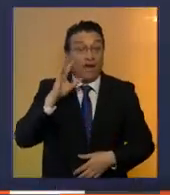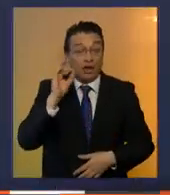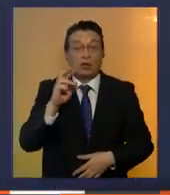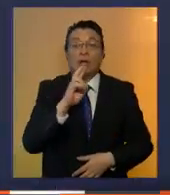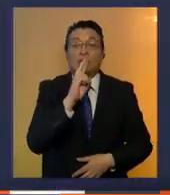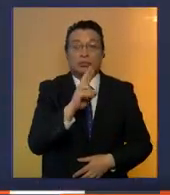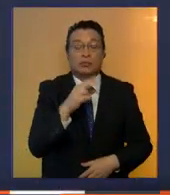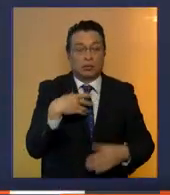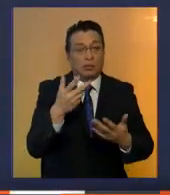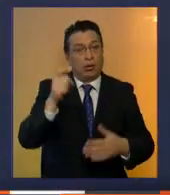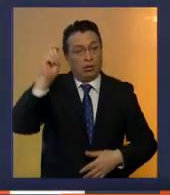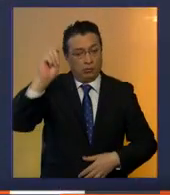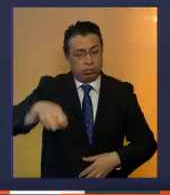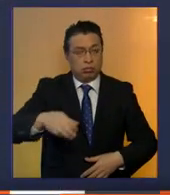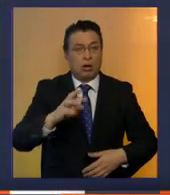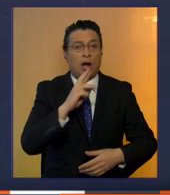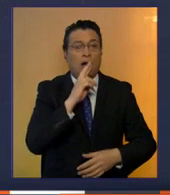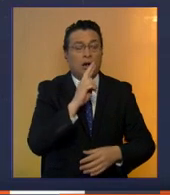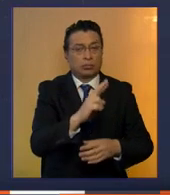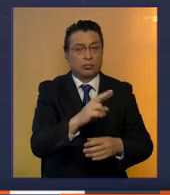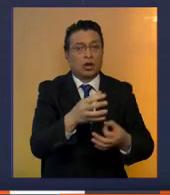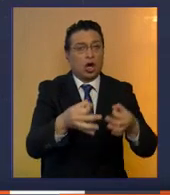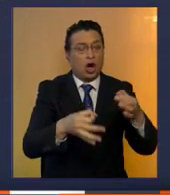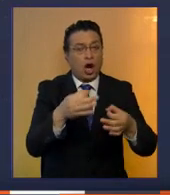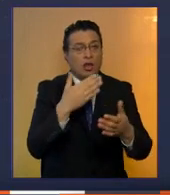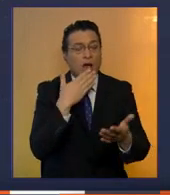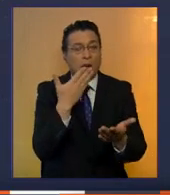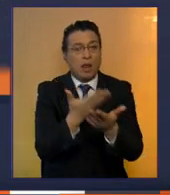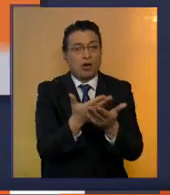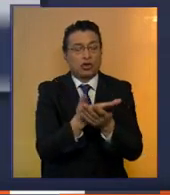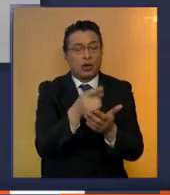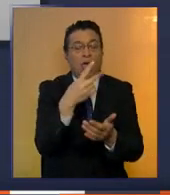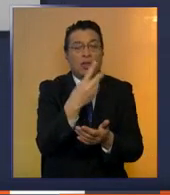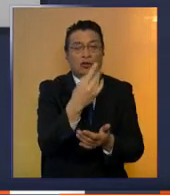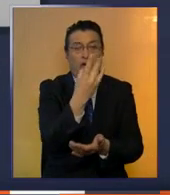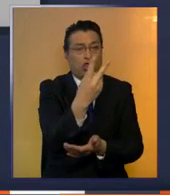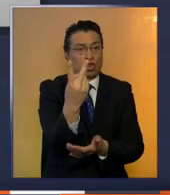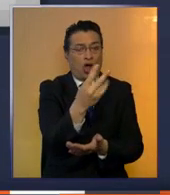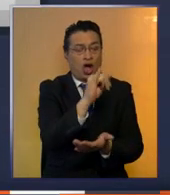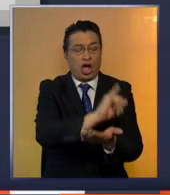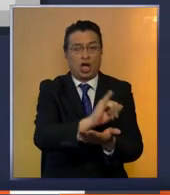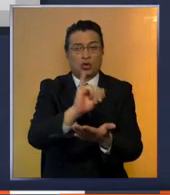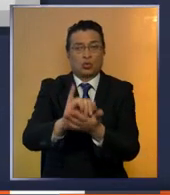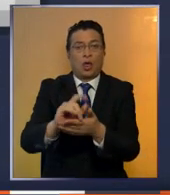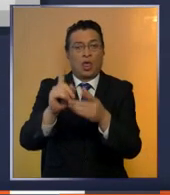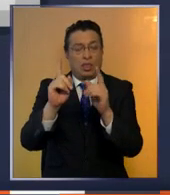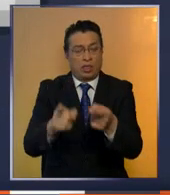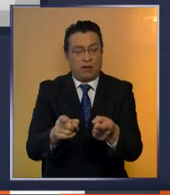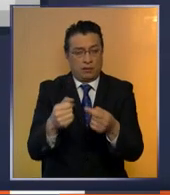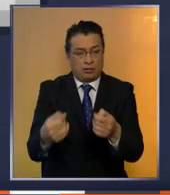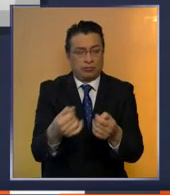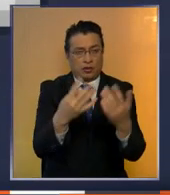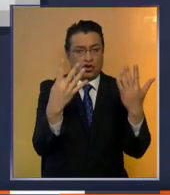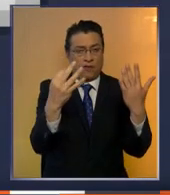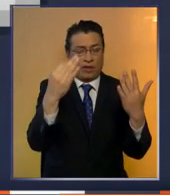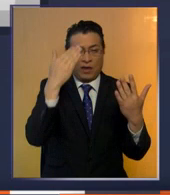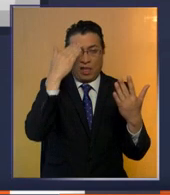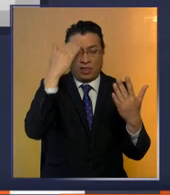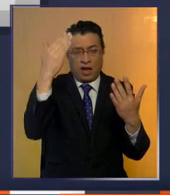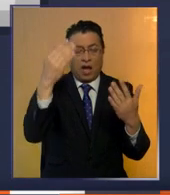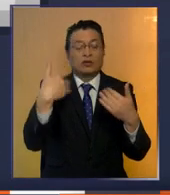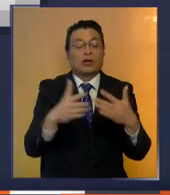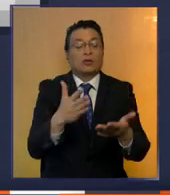fallo de la corte de apelaciones de concepción ambas instituciones se deberán efecto en el término de 90 días la